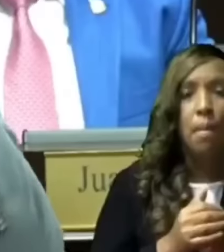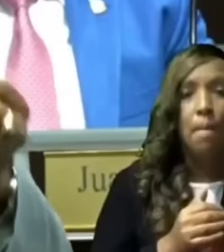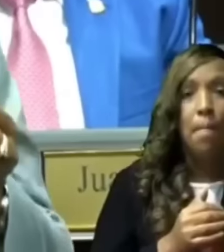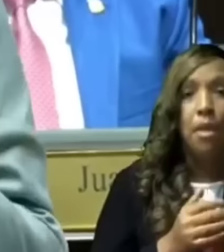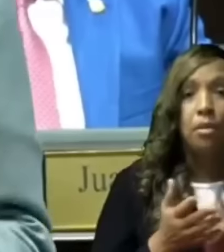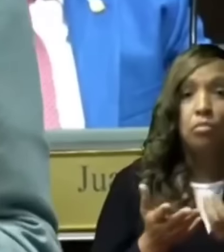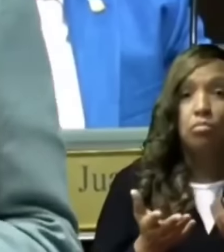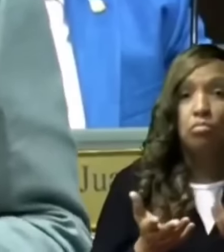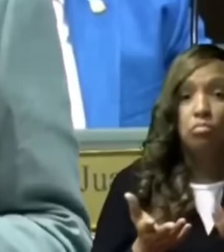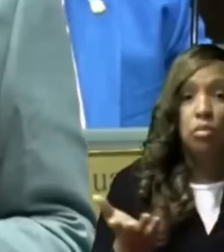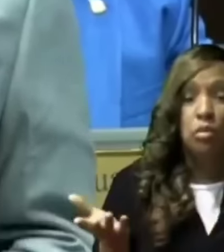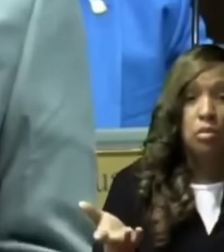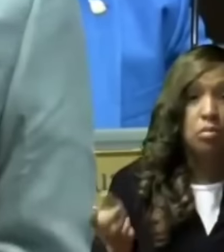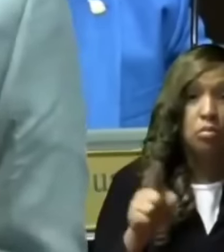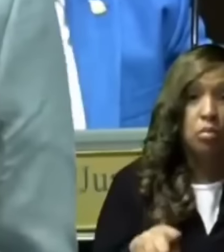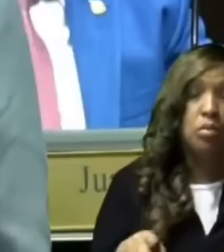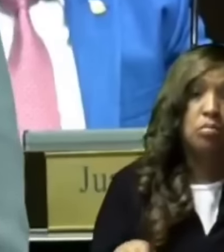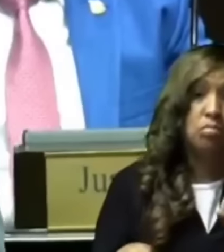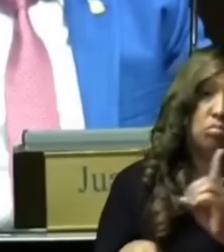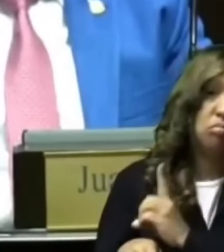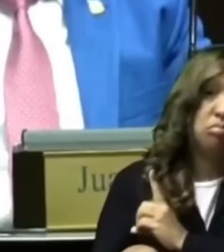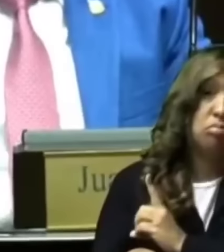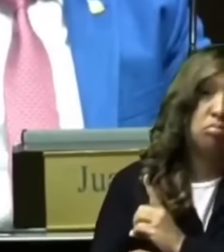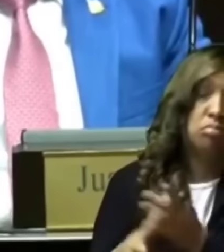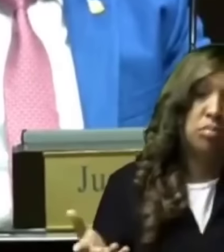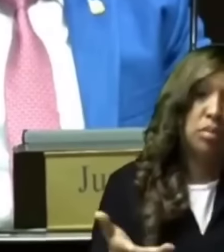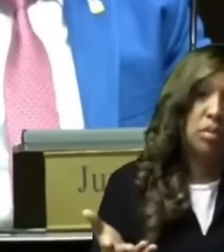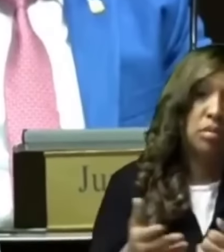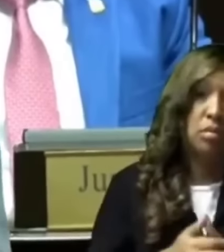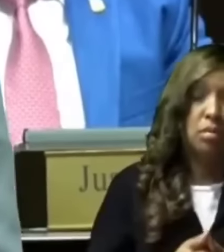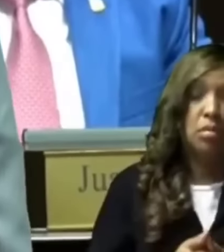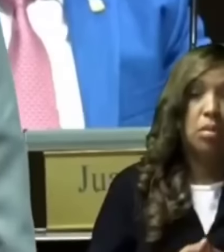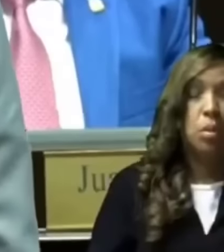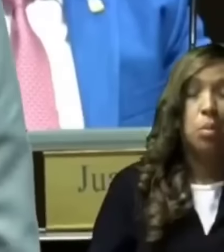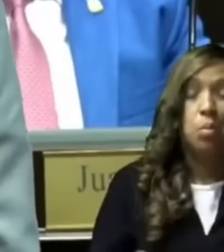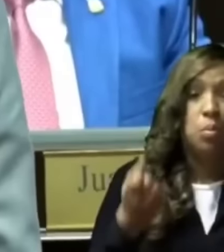se seleccionan en proporción a la densidad poblacional.